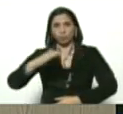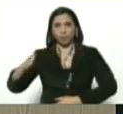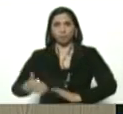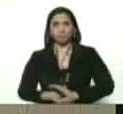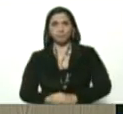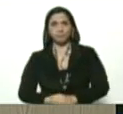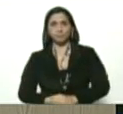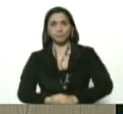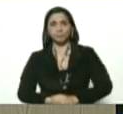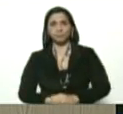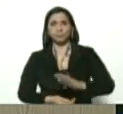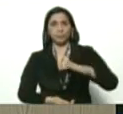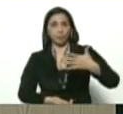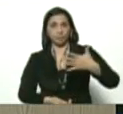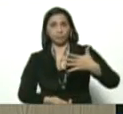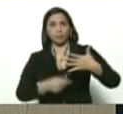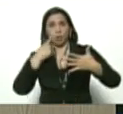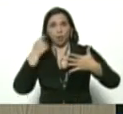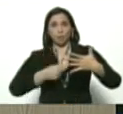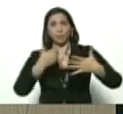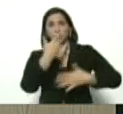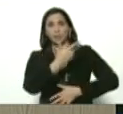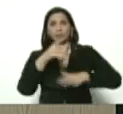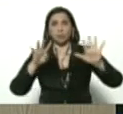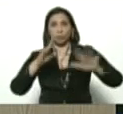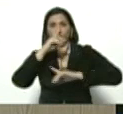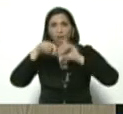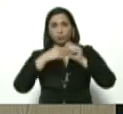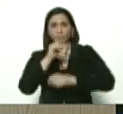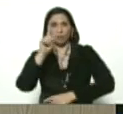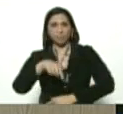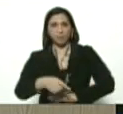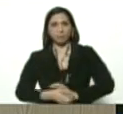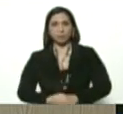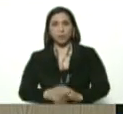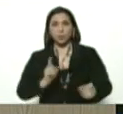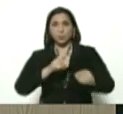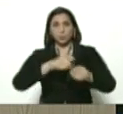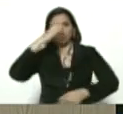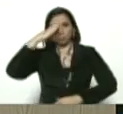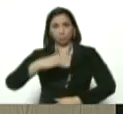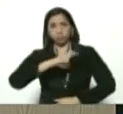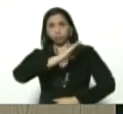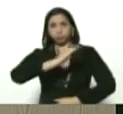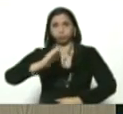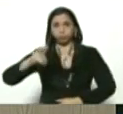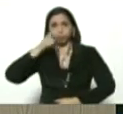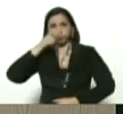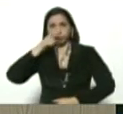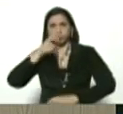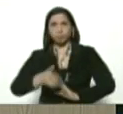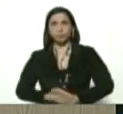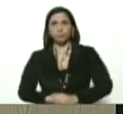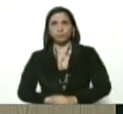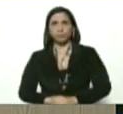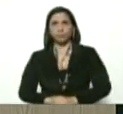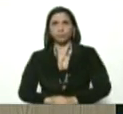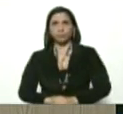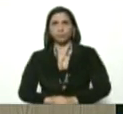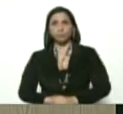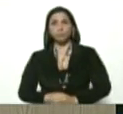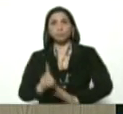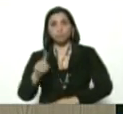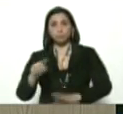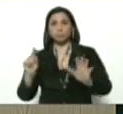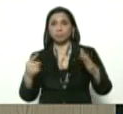y un masculino de 39 años también de el comando de la guardia costera y también